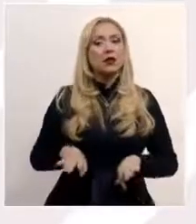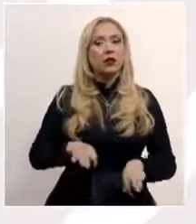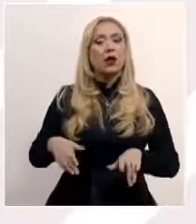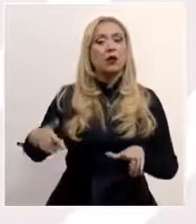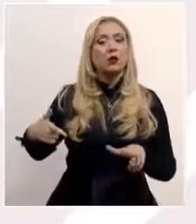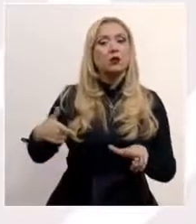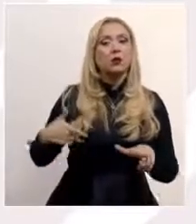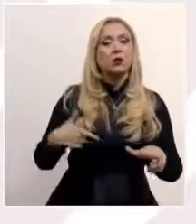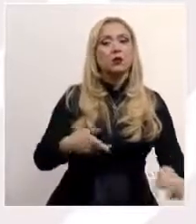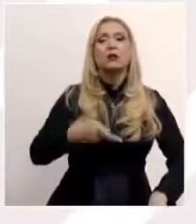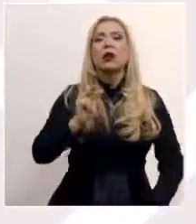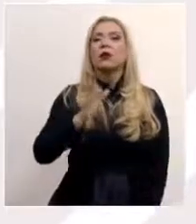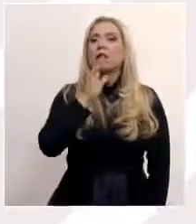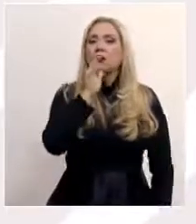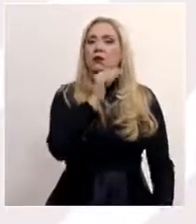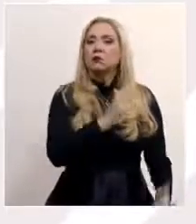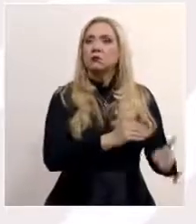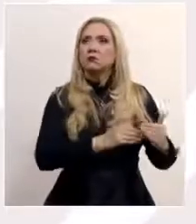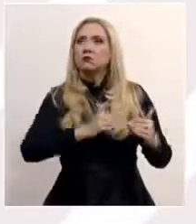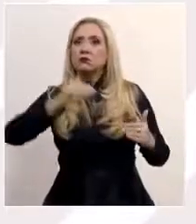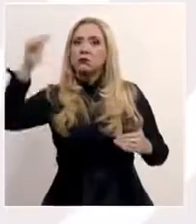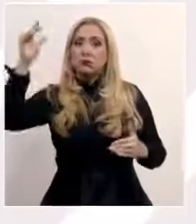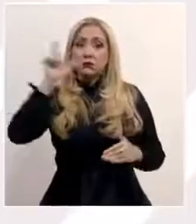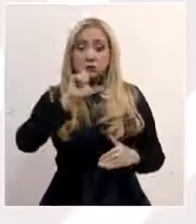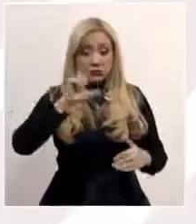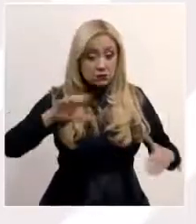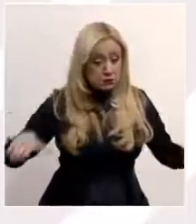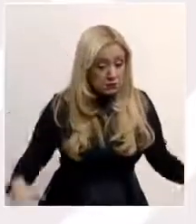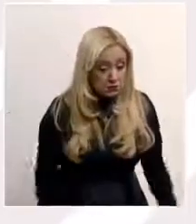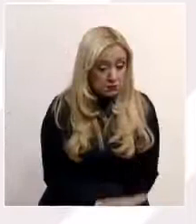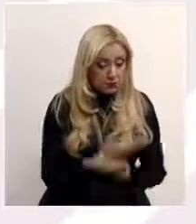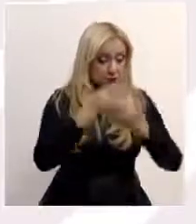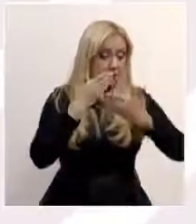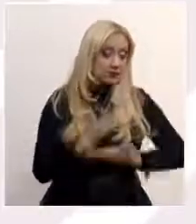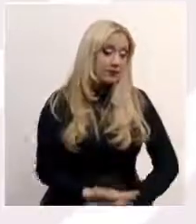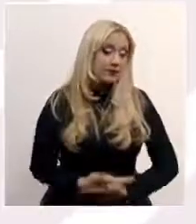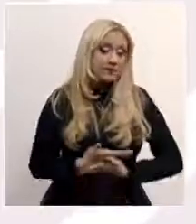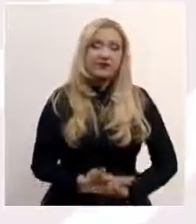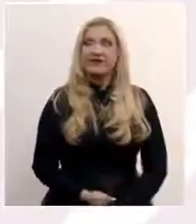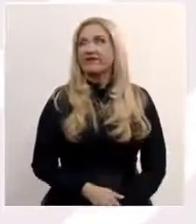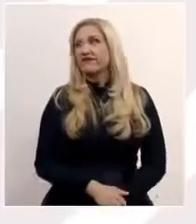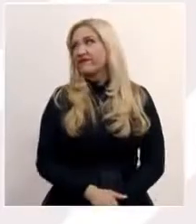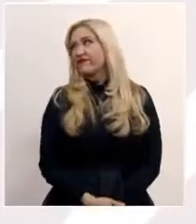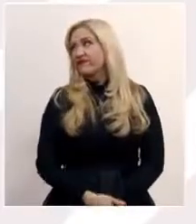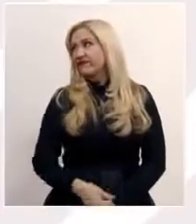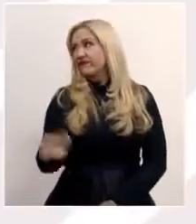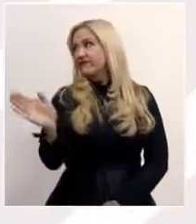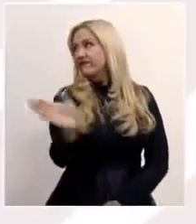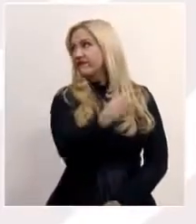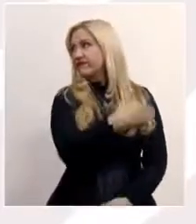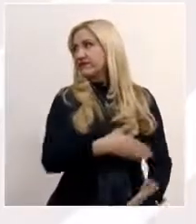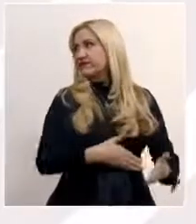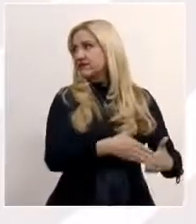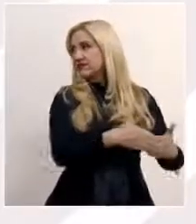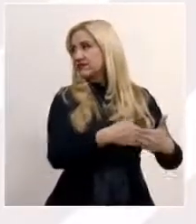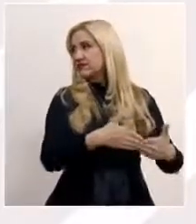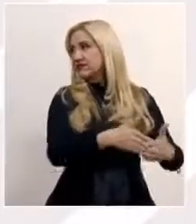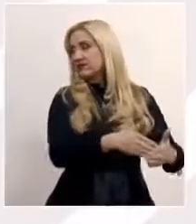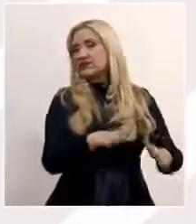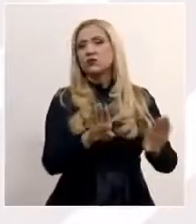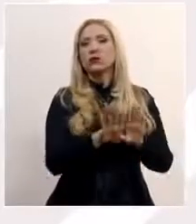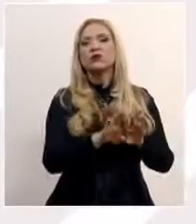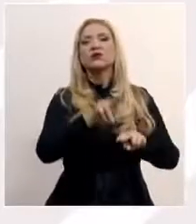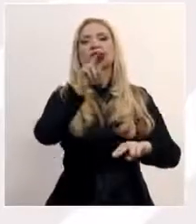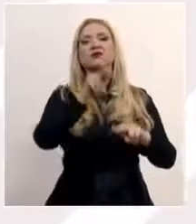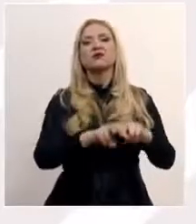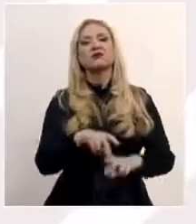ascender, ¿no? Una vez que eres madre o que estás embarazada en el espacio público, te vas a enfrentar con esta barrera invisible, y es lo que tenemos que